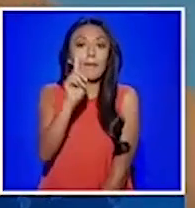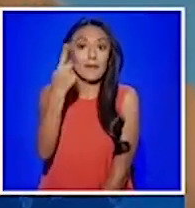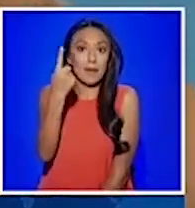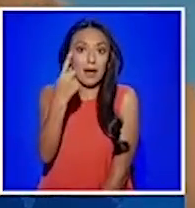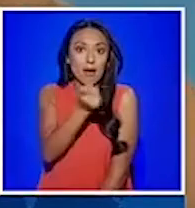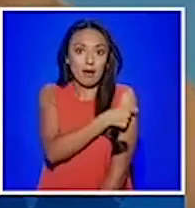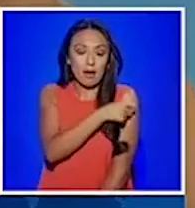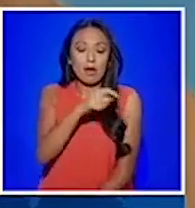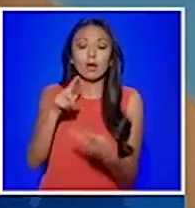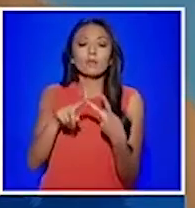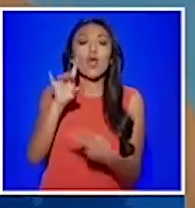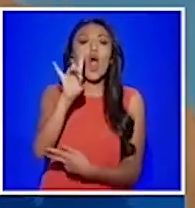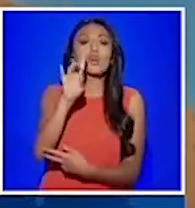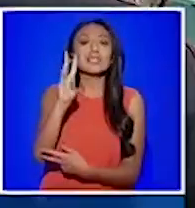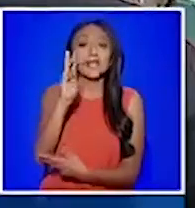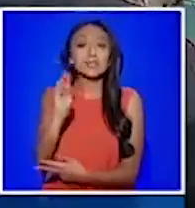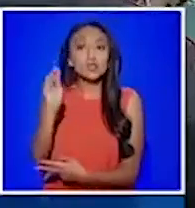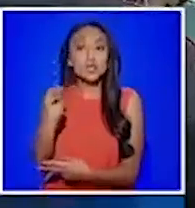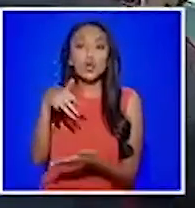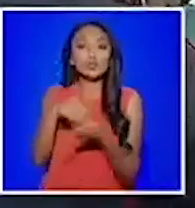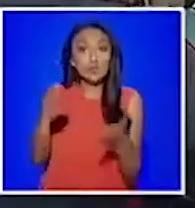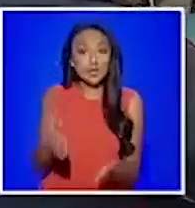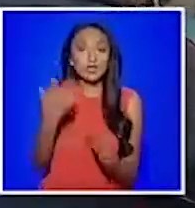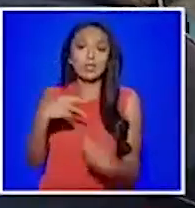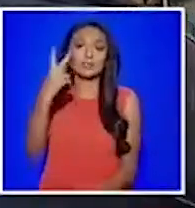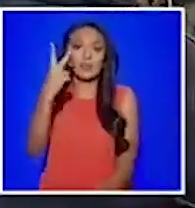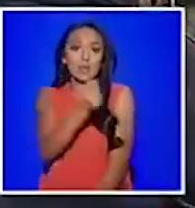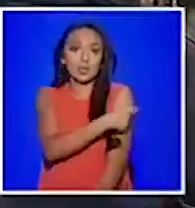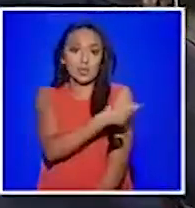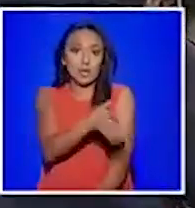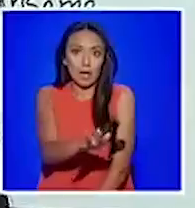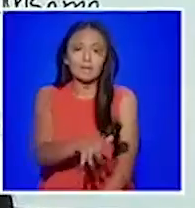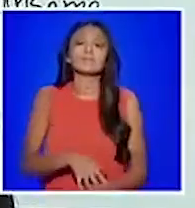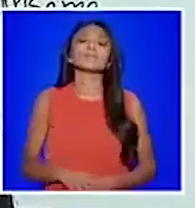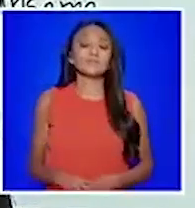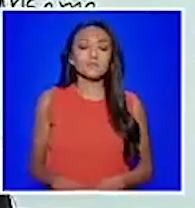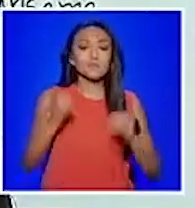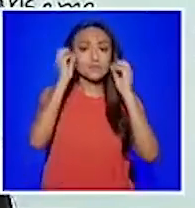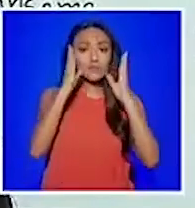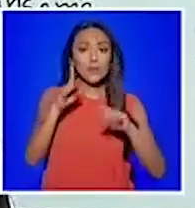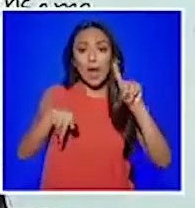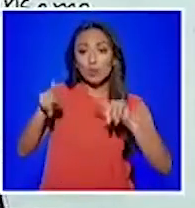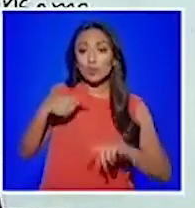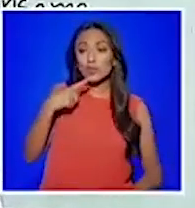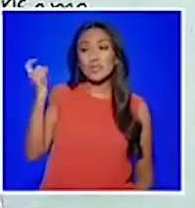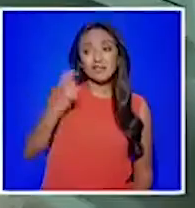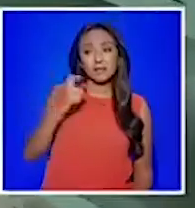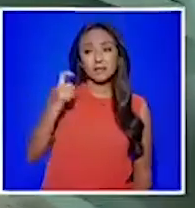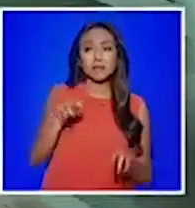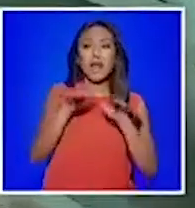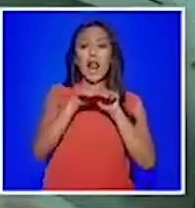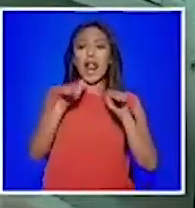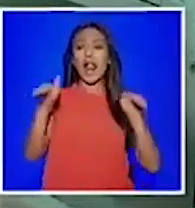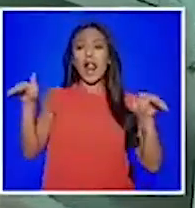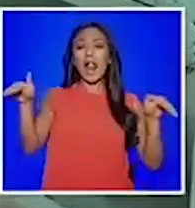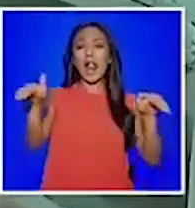del 86% con esquema completo. Para algunos docentes, el regreso a clases será un desafío porque se necesita una nivelación